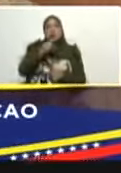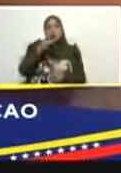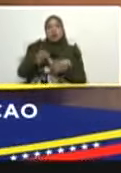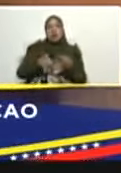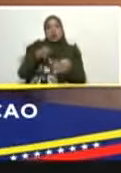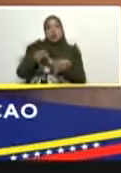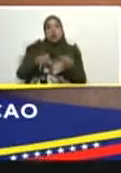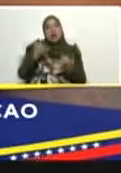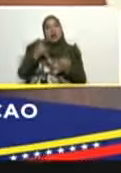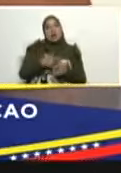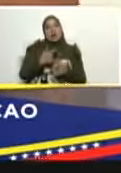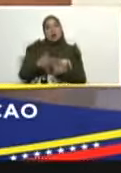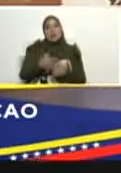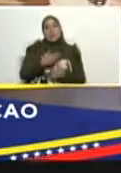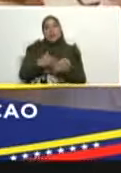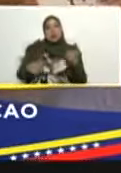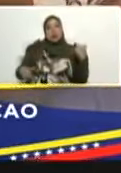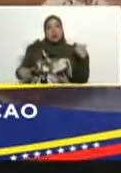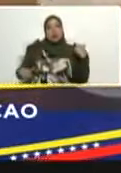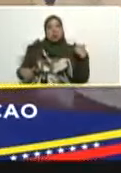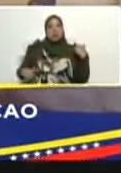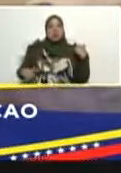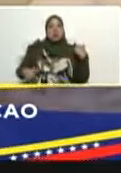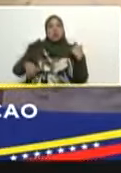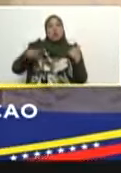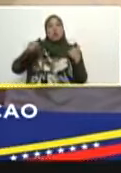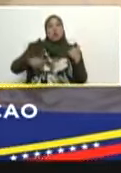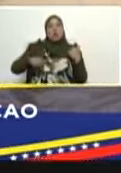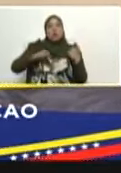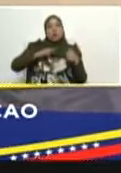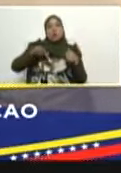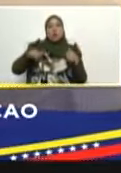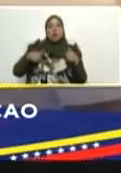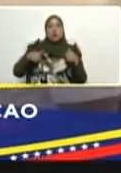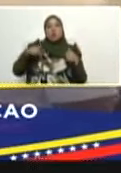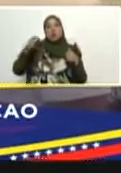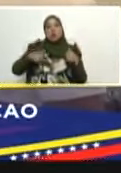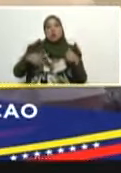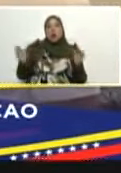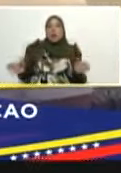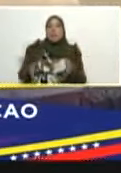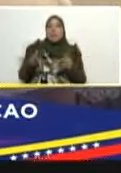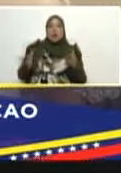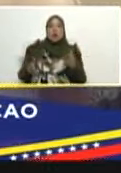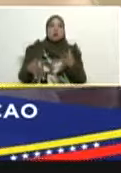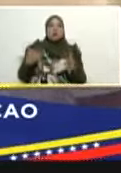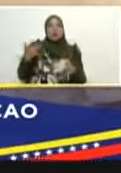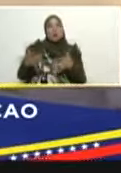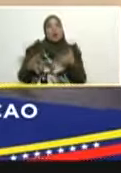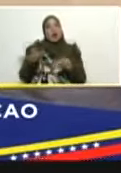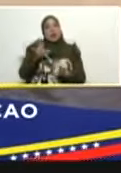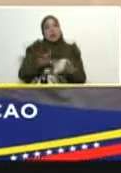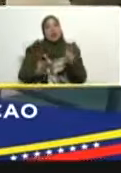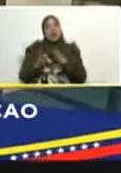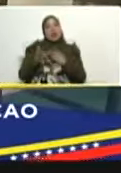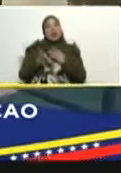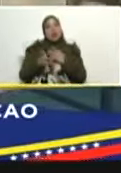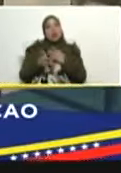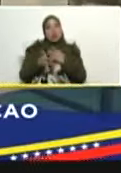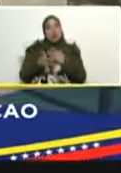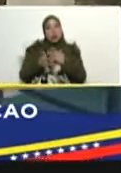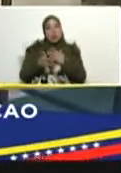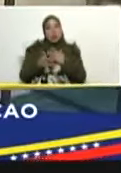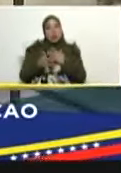destacar entonces, presidente, que el día de hoy nosotros estamos impulsando esta agenda científica y tecnológica